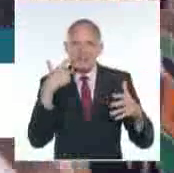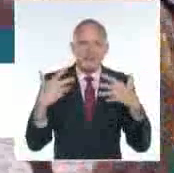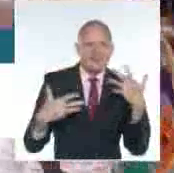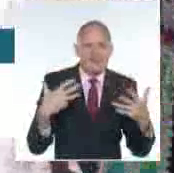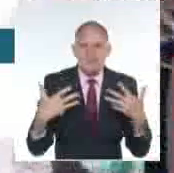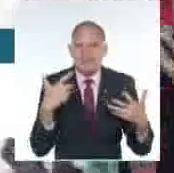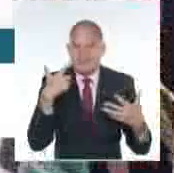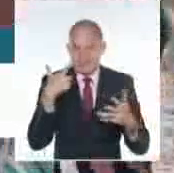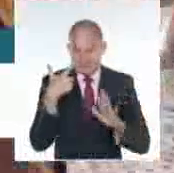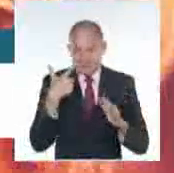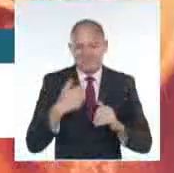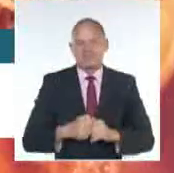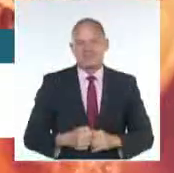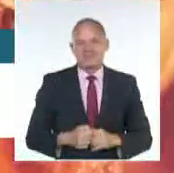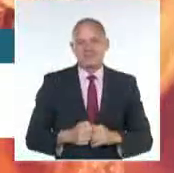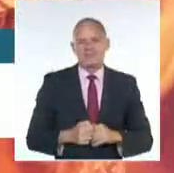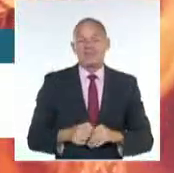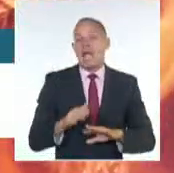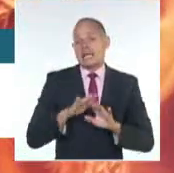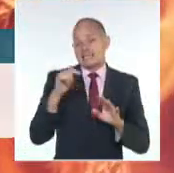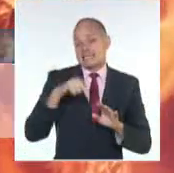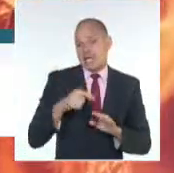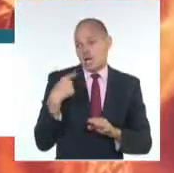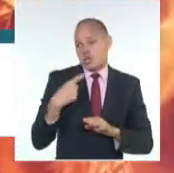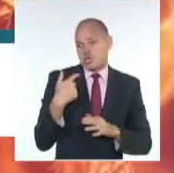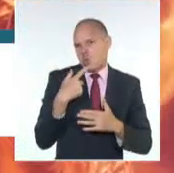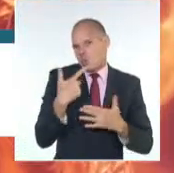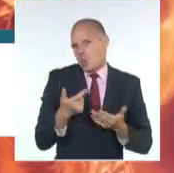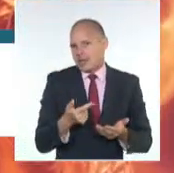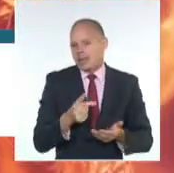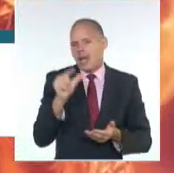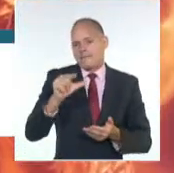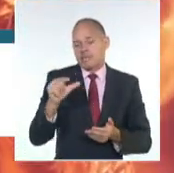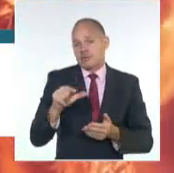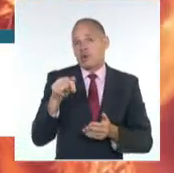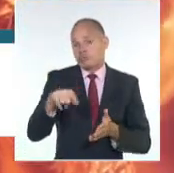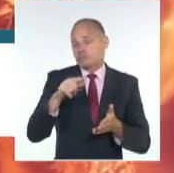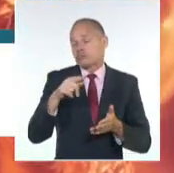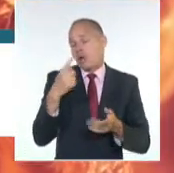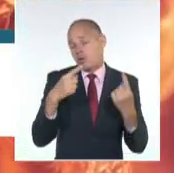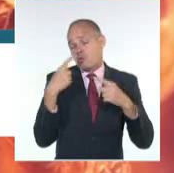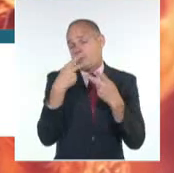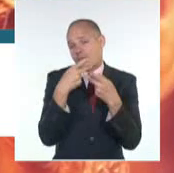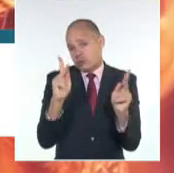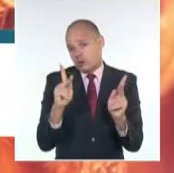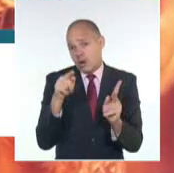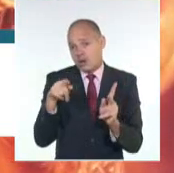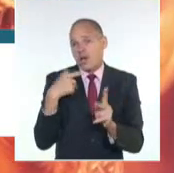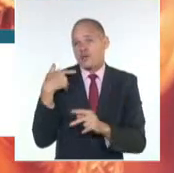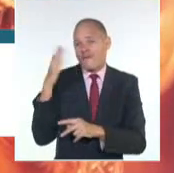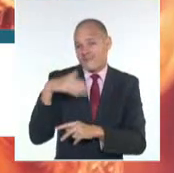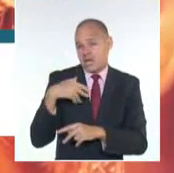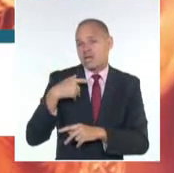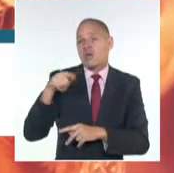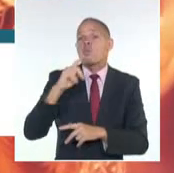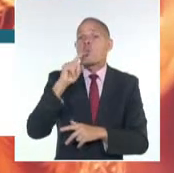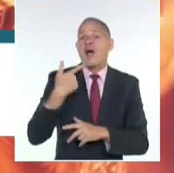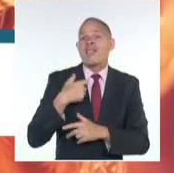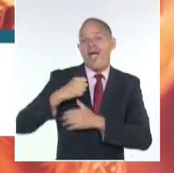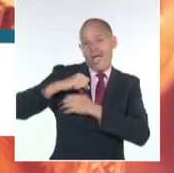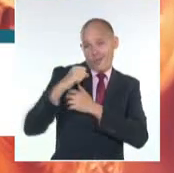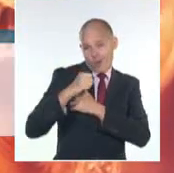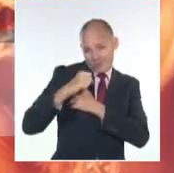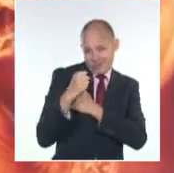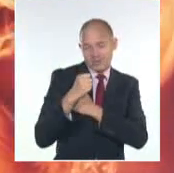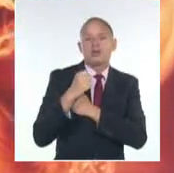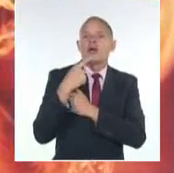ella. Esta colaboración que se hace de algunos artistas profesionales de Escocia con jóvenes artistas para desarrollar sus capacidades,